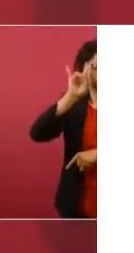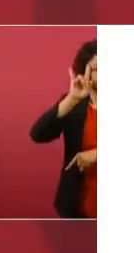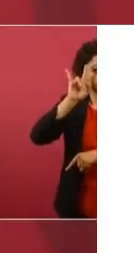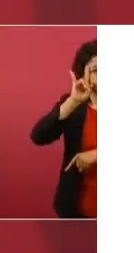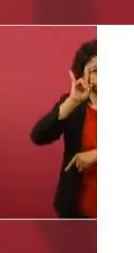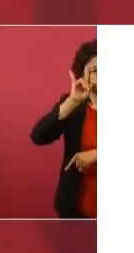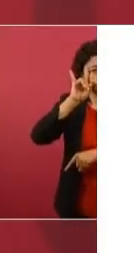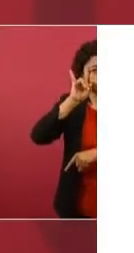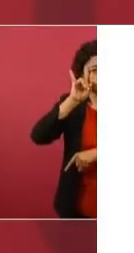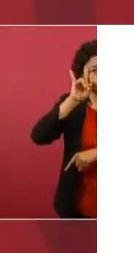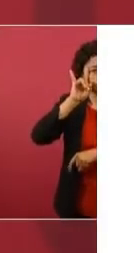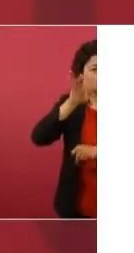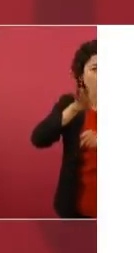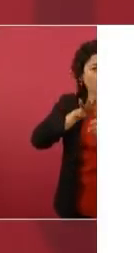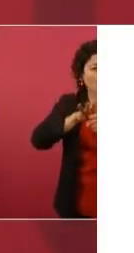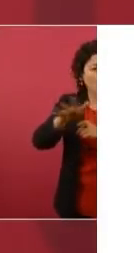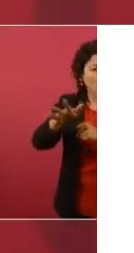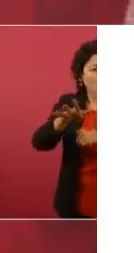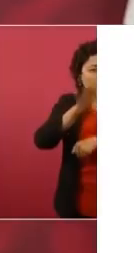el dinero